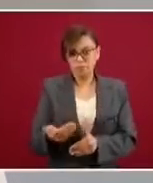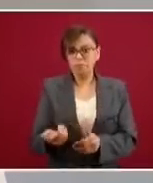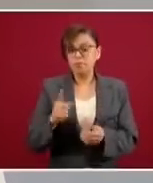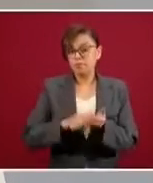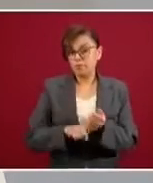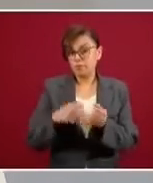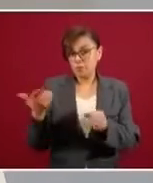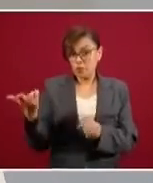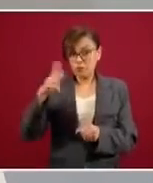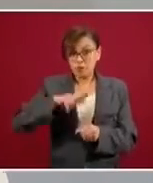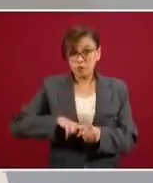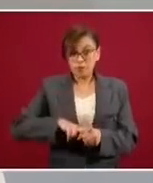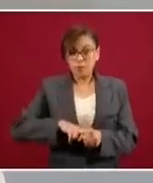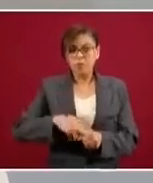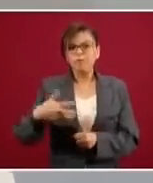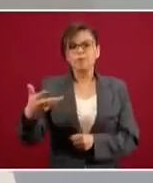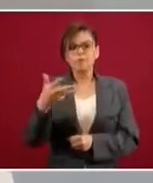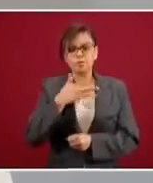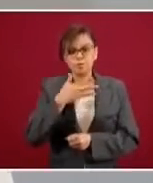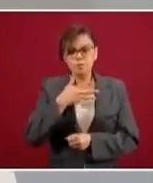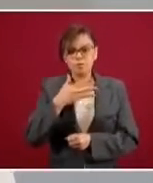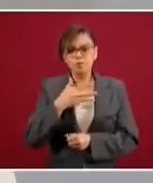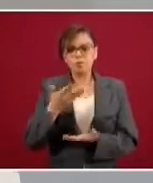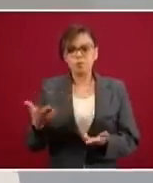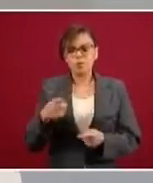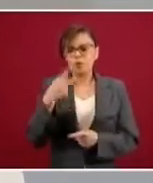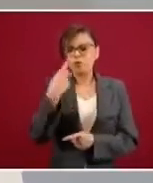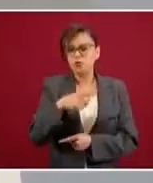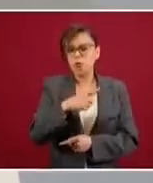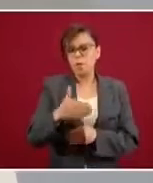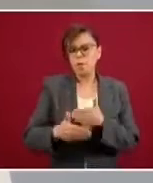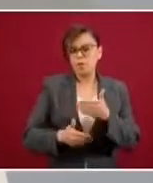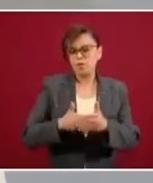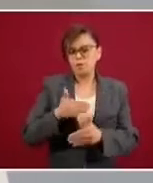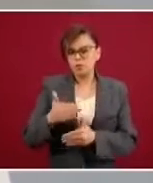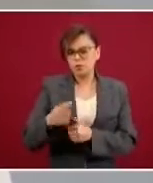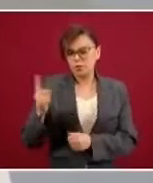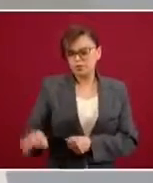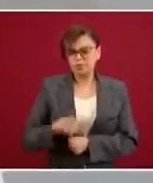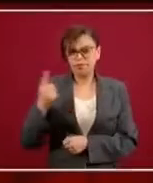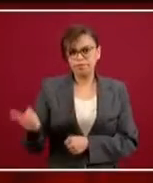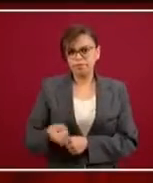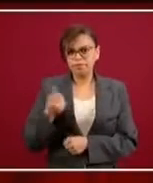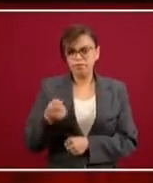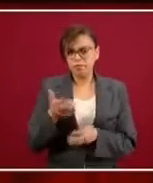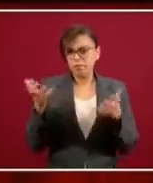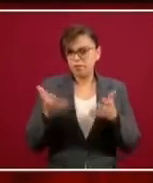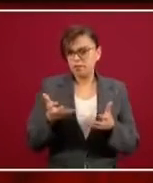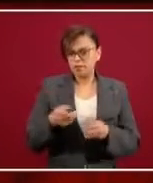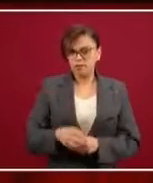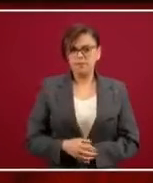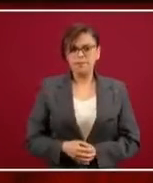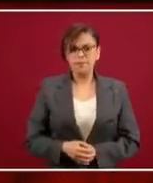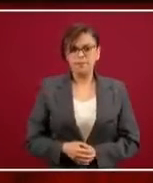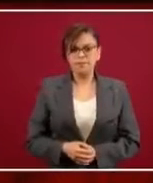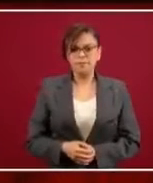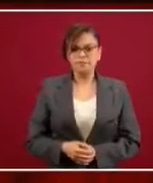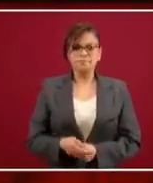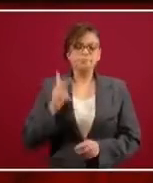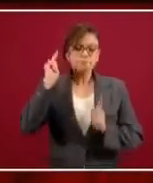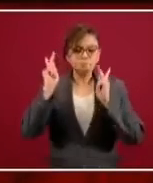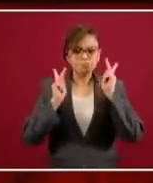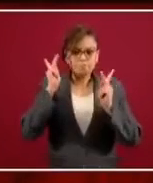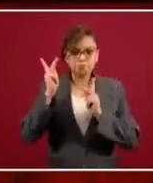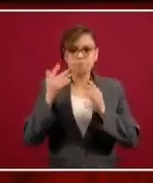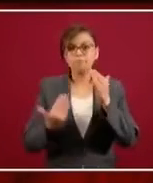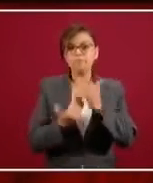unas rondas o procesos que ocurren de manera continua. generalmente se pasa visita a alguna hora